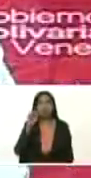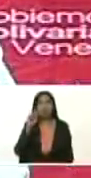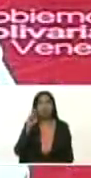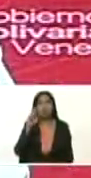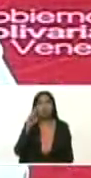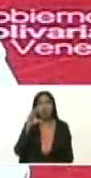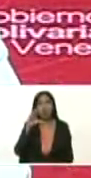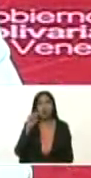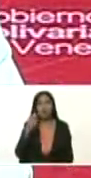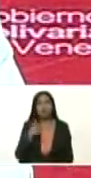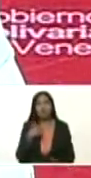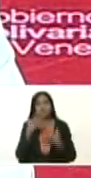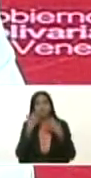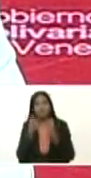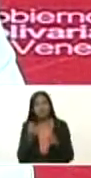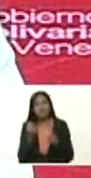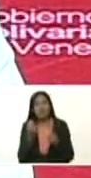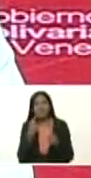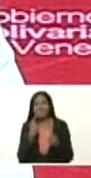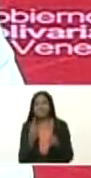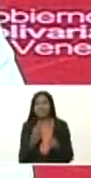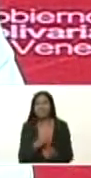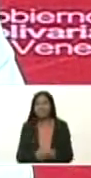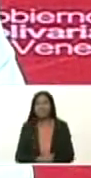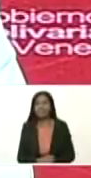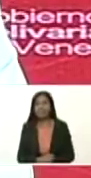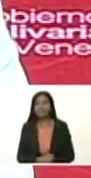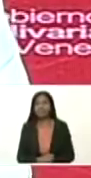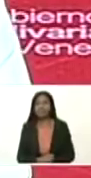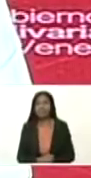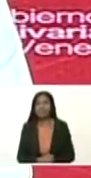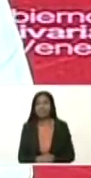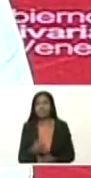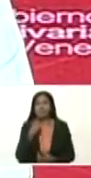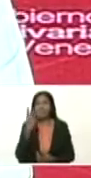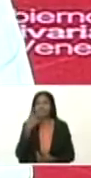Yo entendía, tú sabes que entendía yo, Las Boloñas,